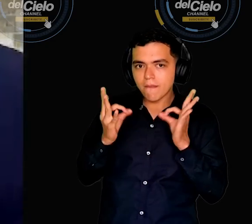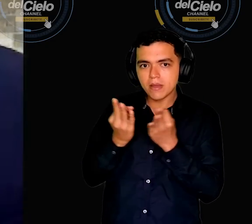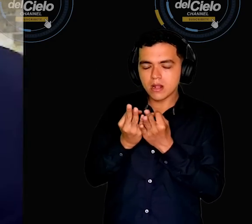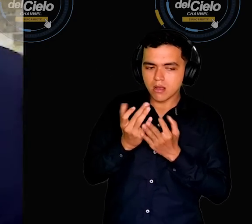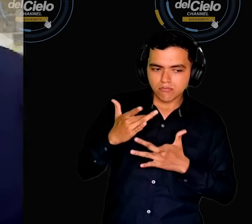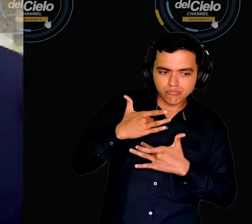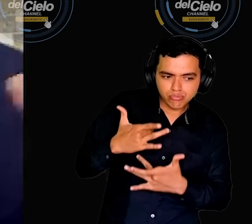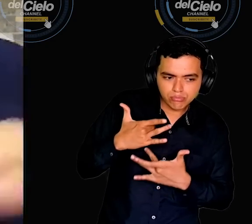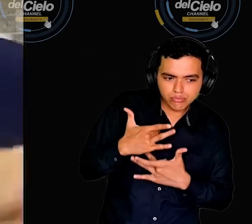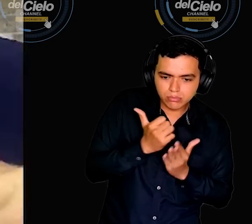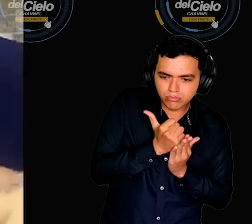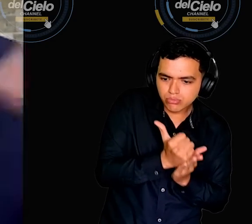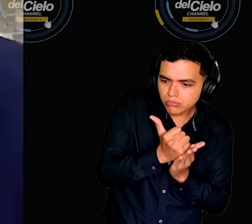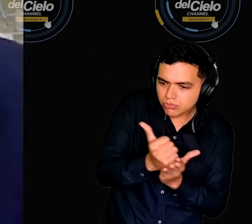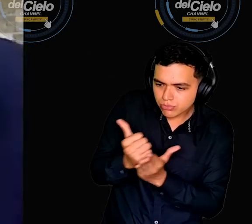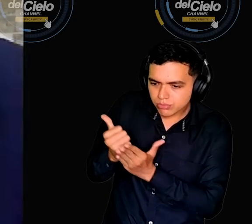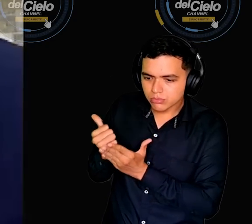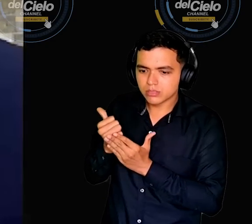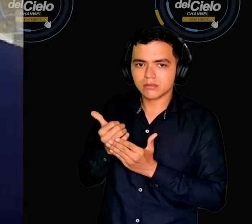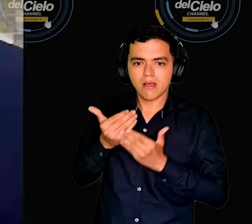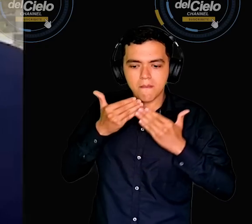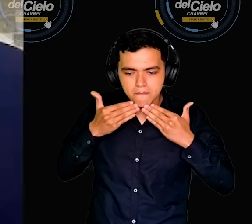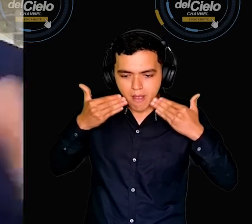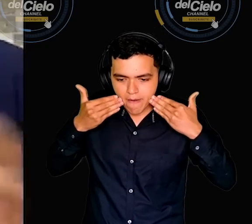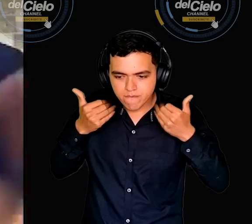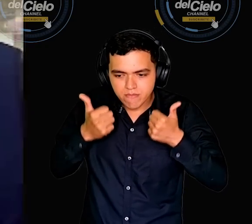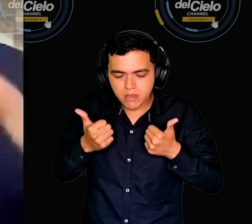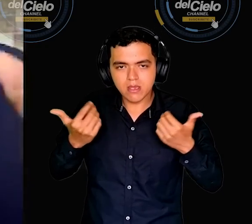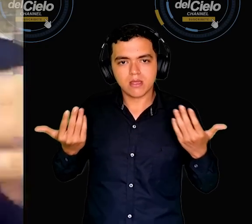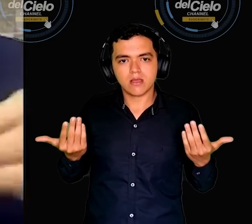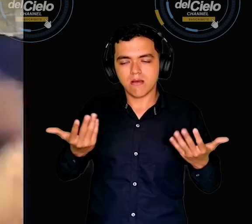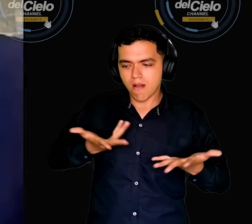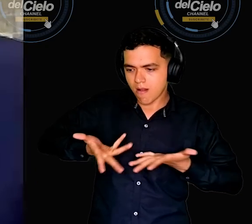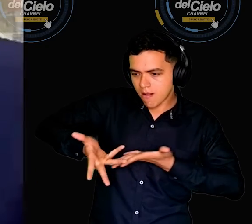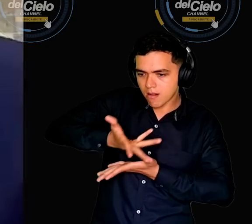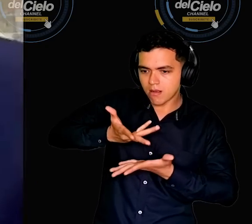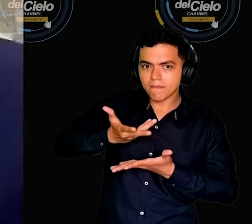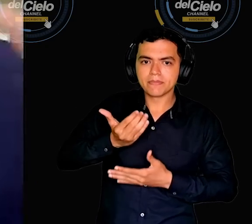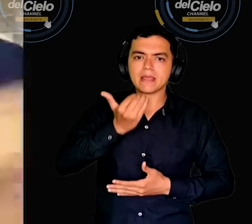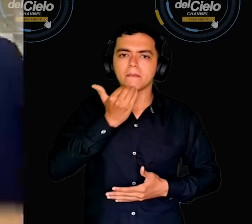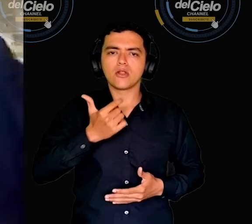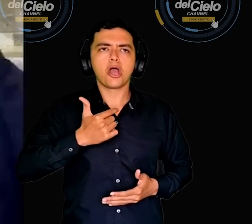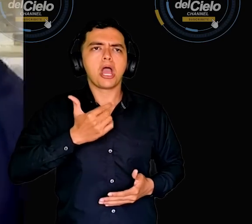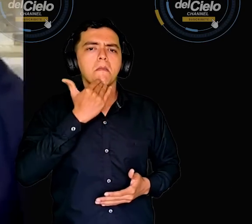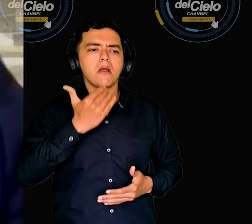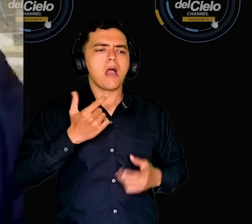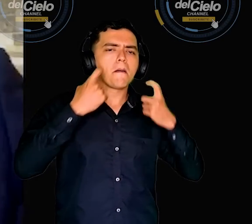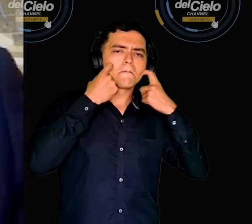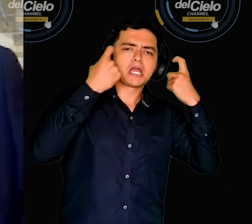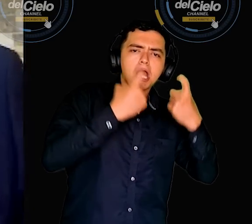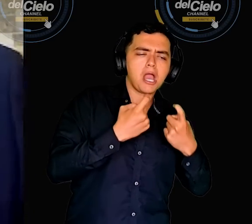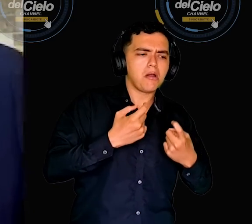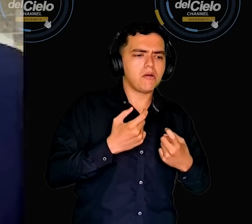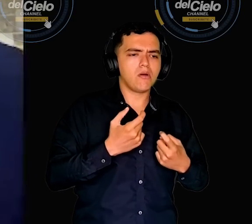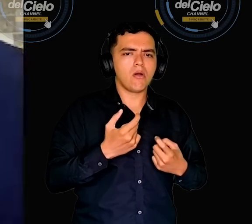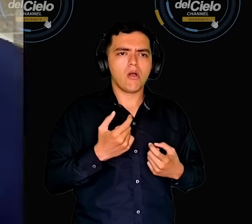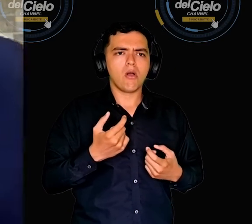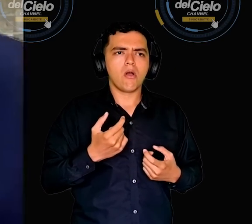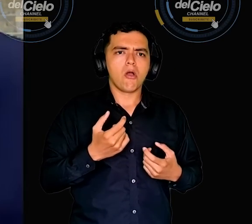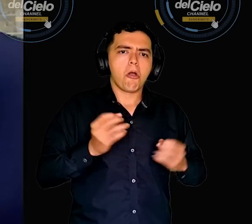Y al compararlo con un incrédulo, quiere decir que es un hombre que no se ha transformado. Es decir, que en esa